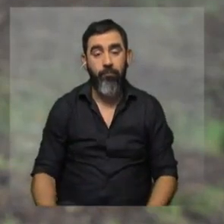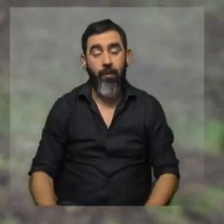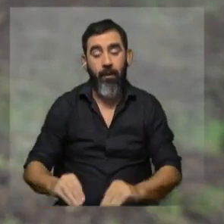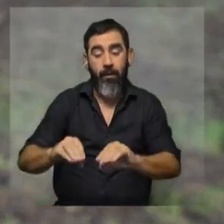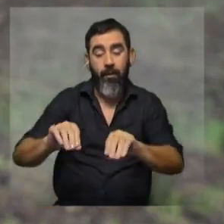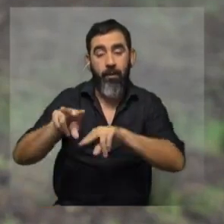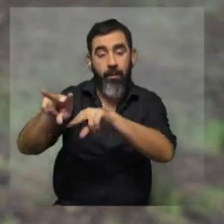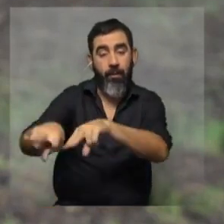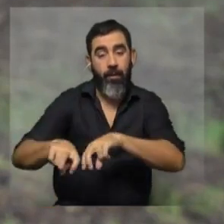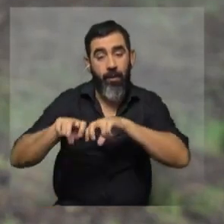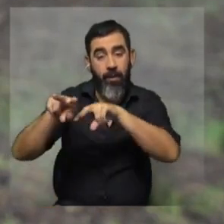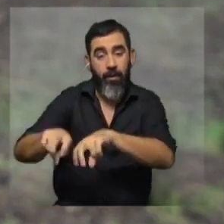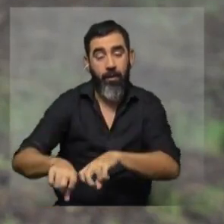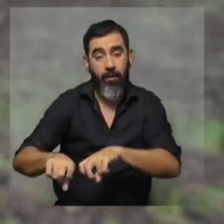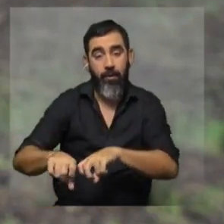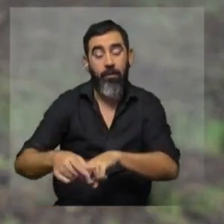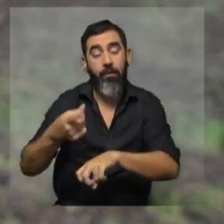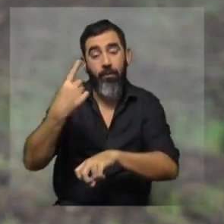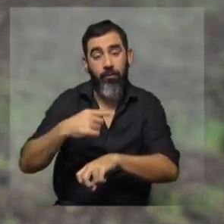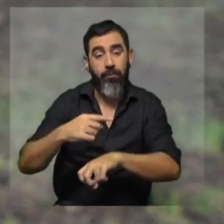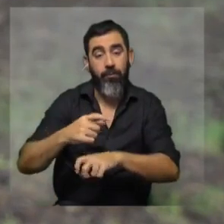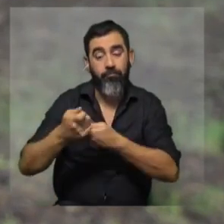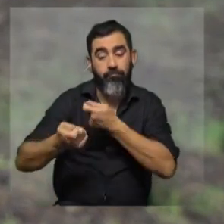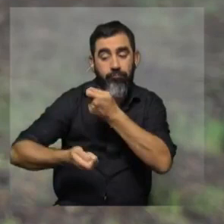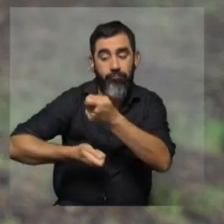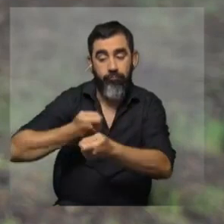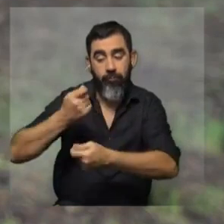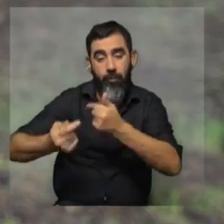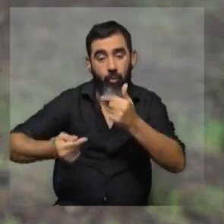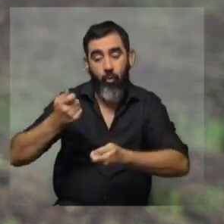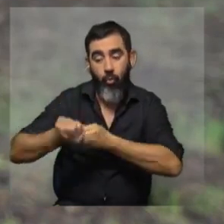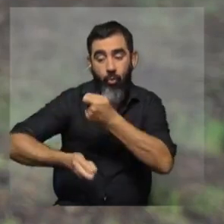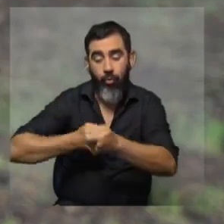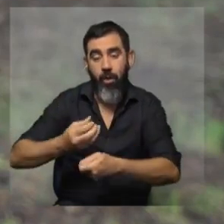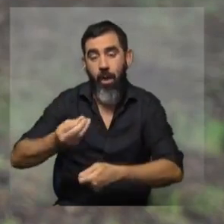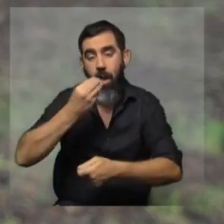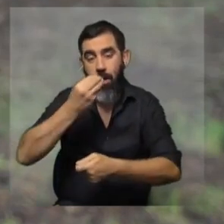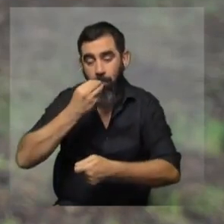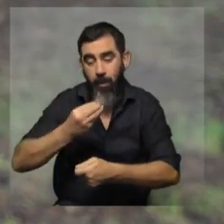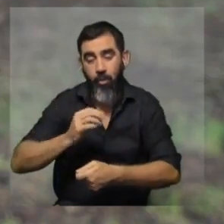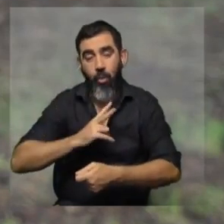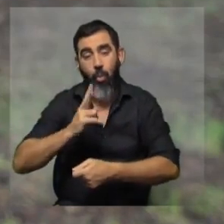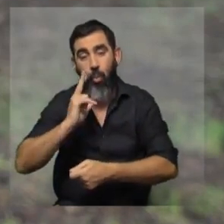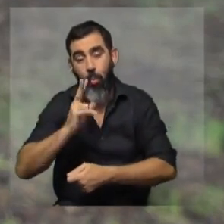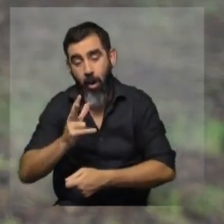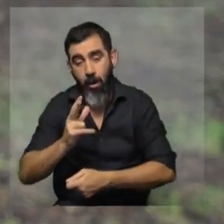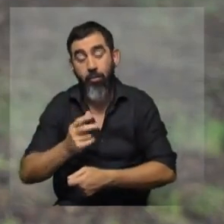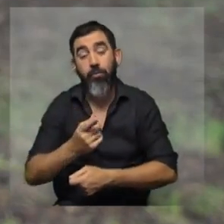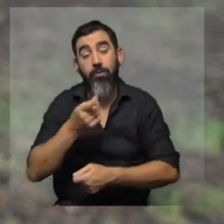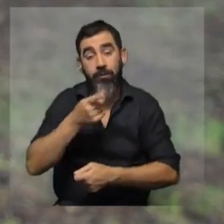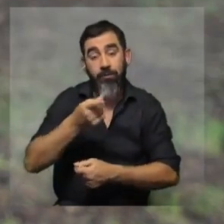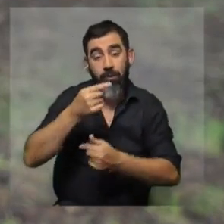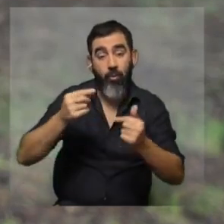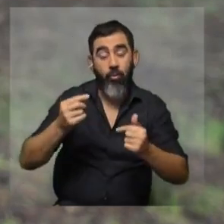tierra y por lo tanto empezó a agregarle restos. Restos de alimentos, restos humanos. Eso eran en